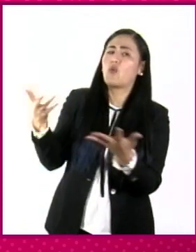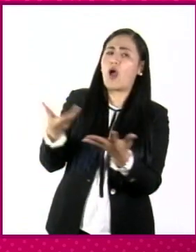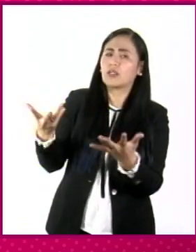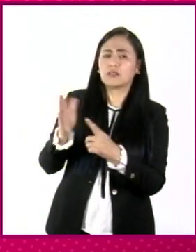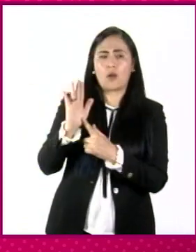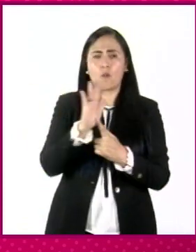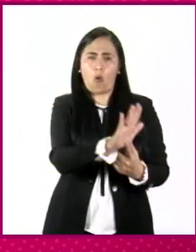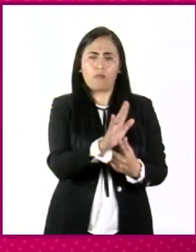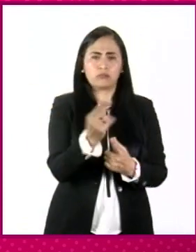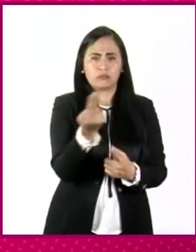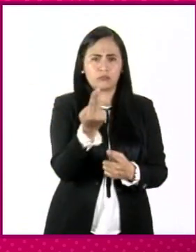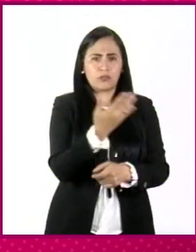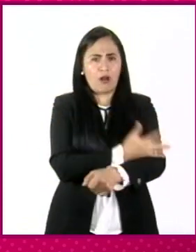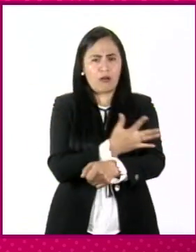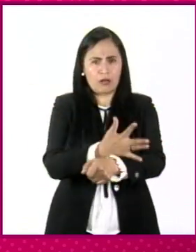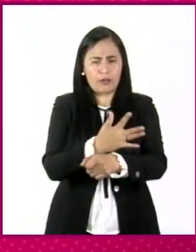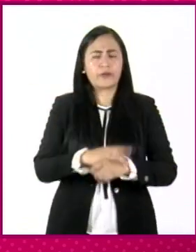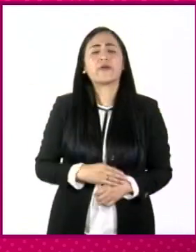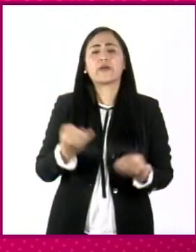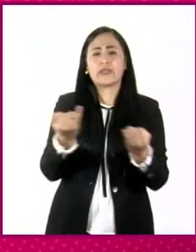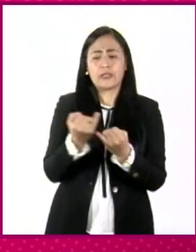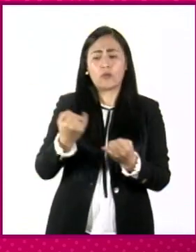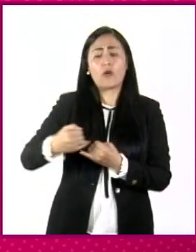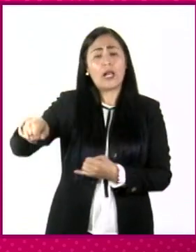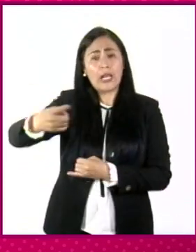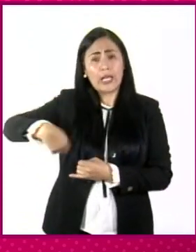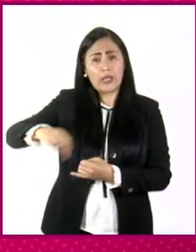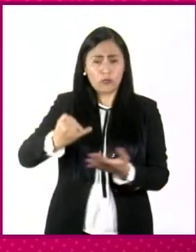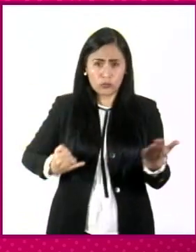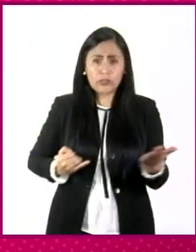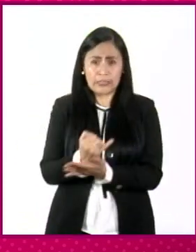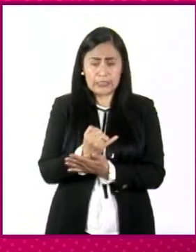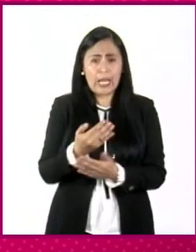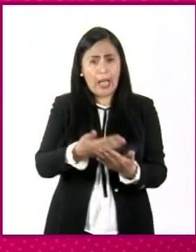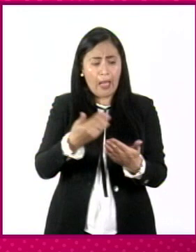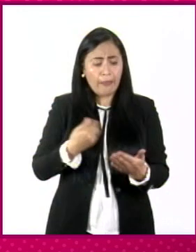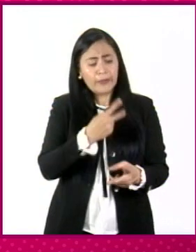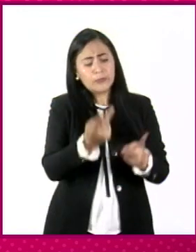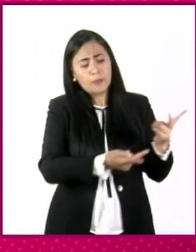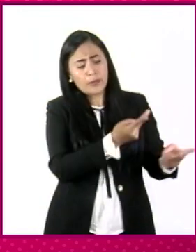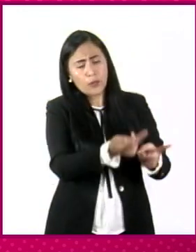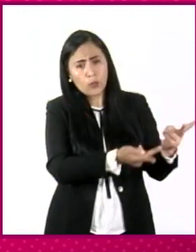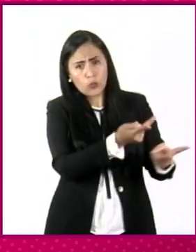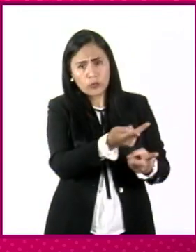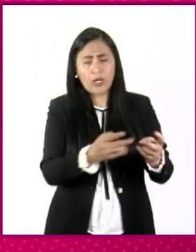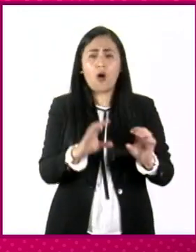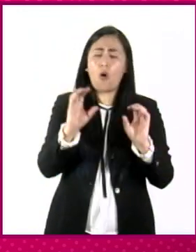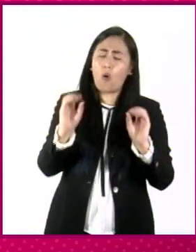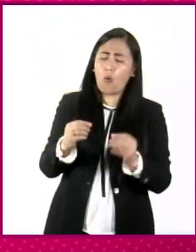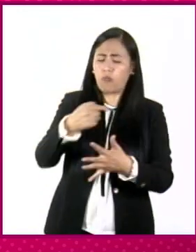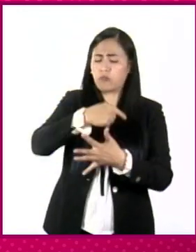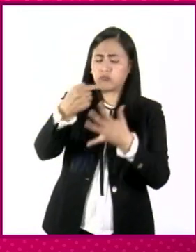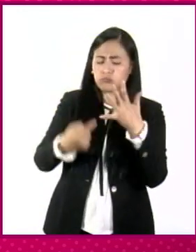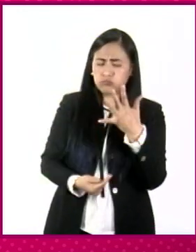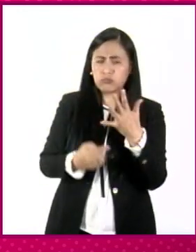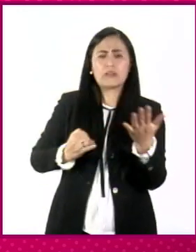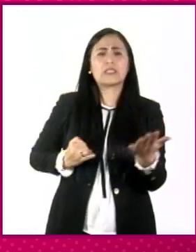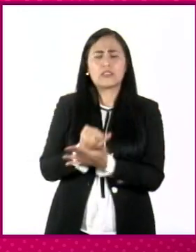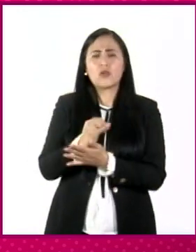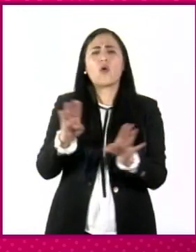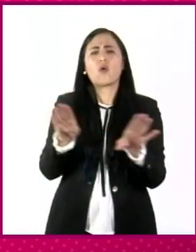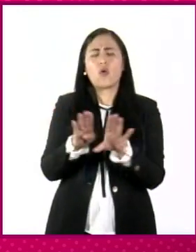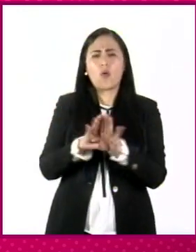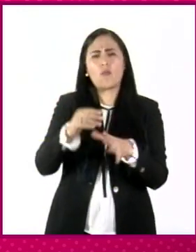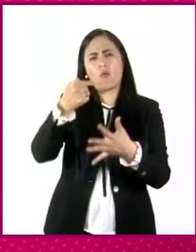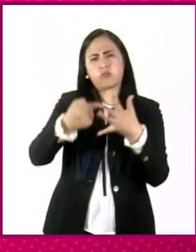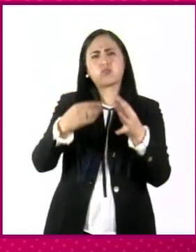también la forma de incidir en la toma de decisiones, pero también incidir en la forma en la que se ponen en práctica esas decisiones, es decir, a